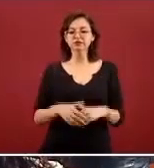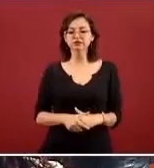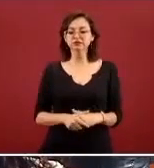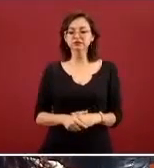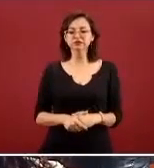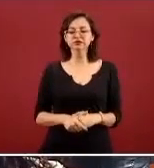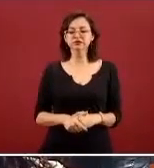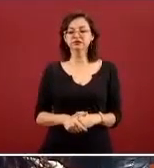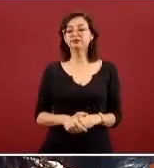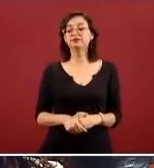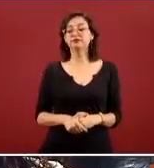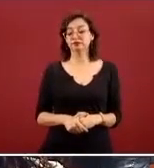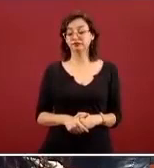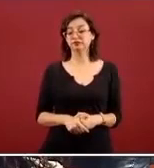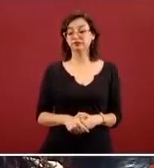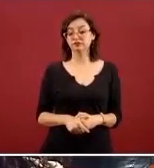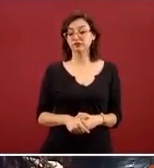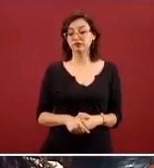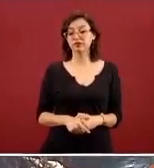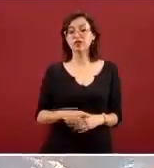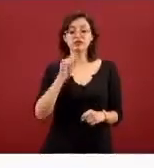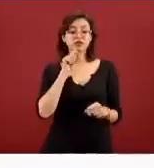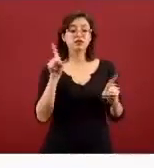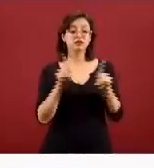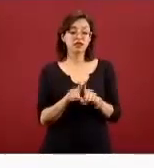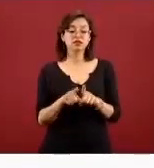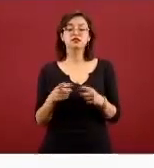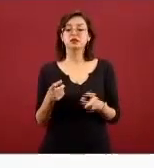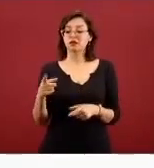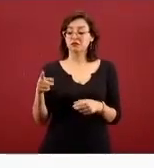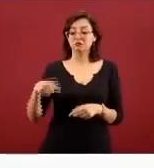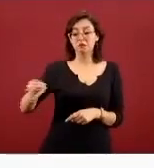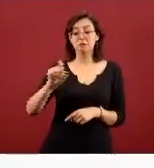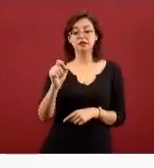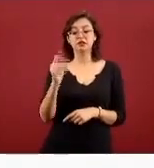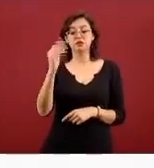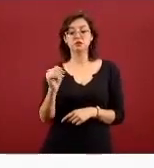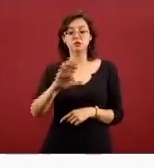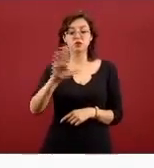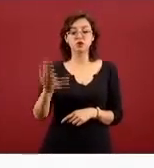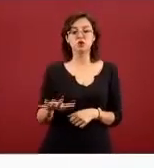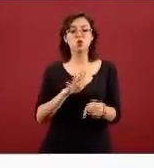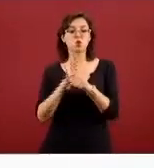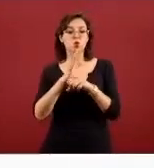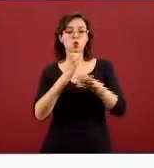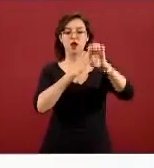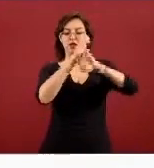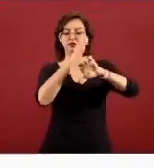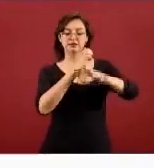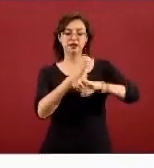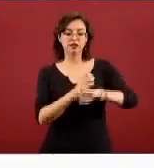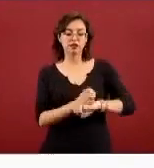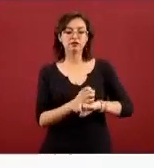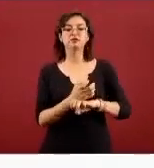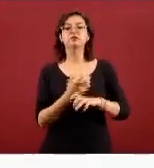Aquí tenemos la distribución también de las defunciones por estado donde ocurrieron, tanto en una tabla donde